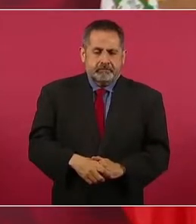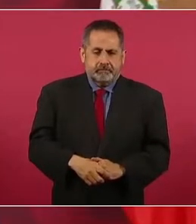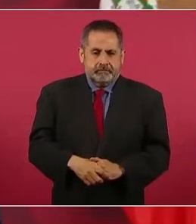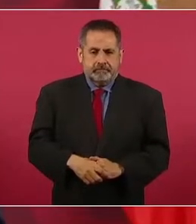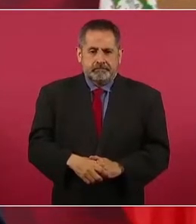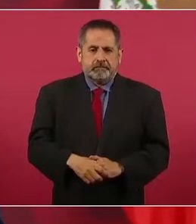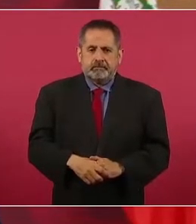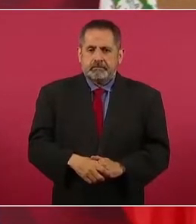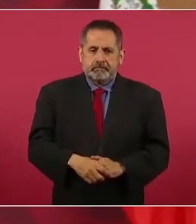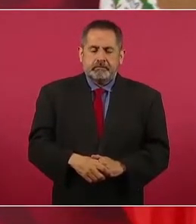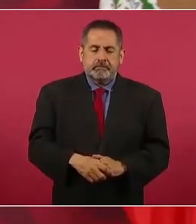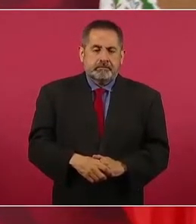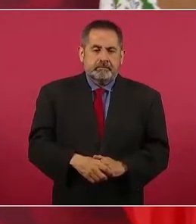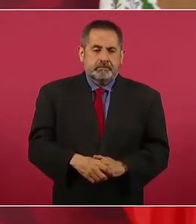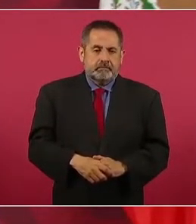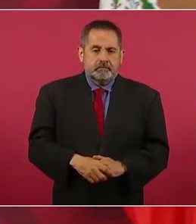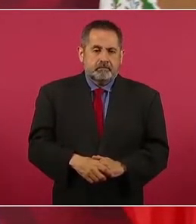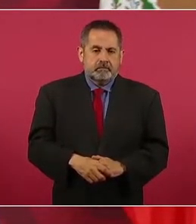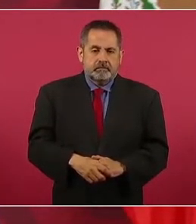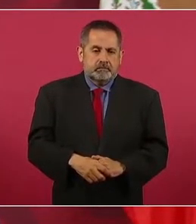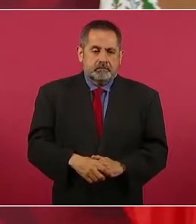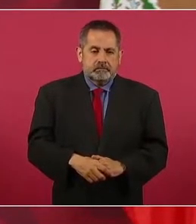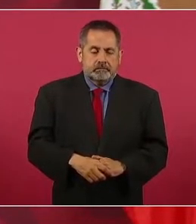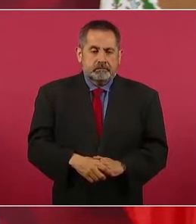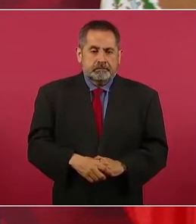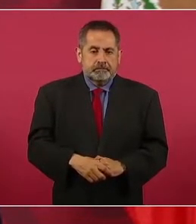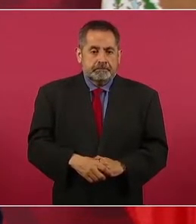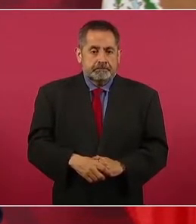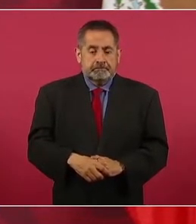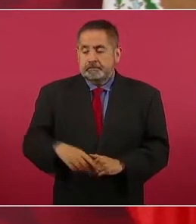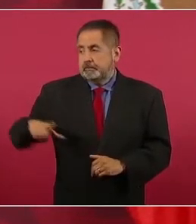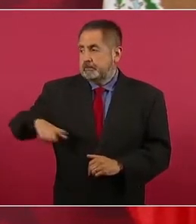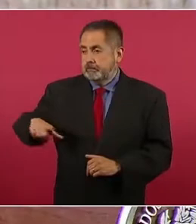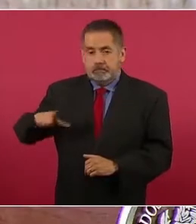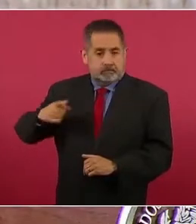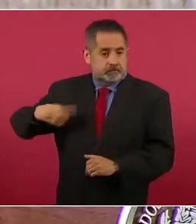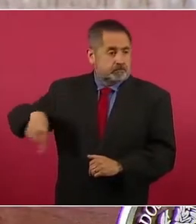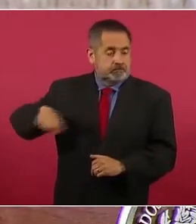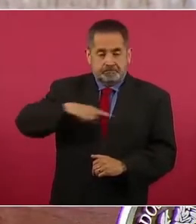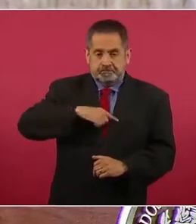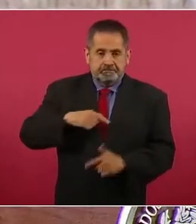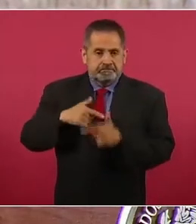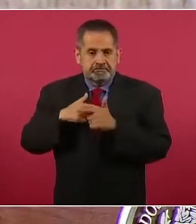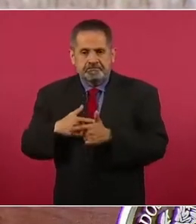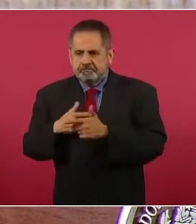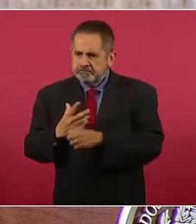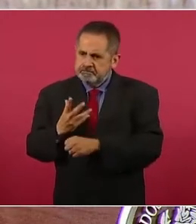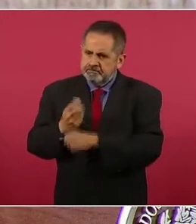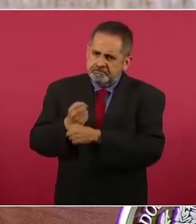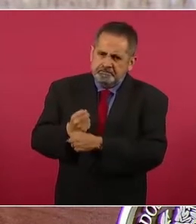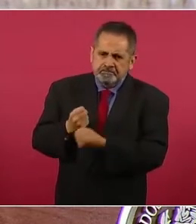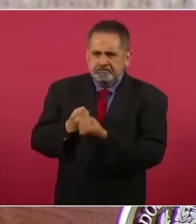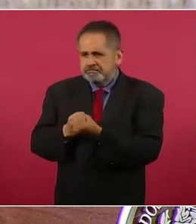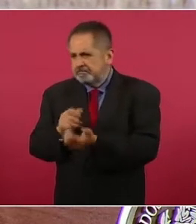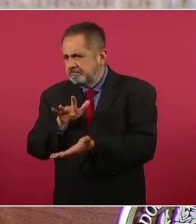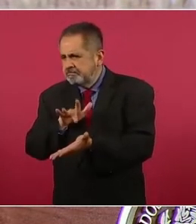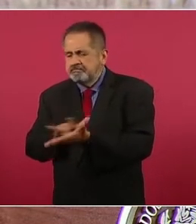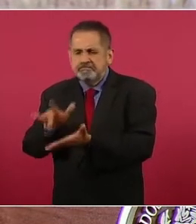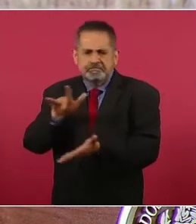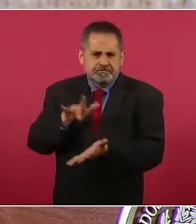Nosotros lo que estamos haciendo ahora es fortaleciendo